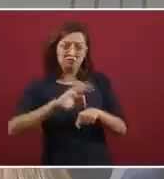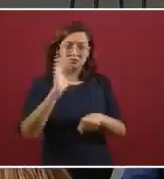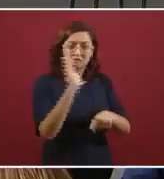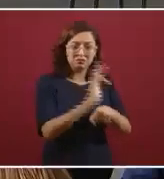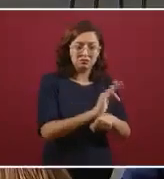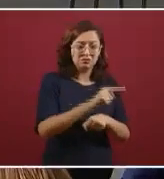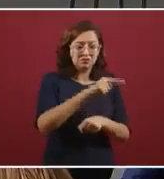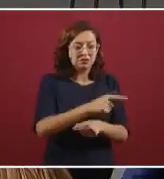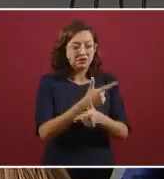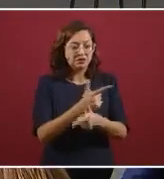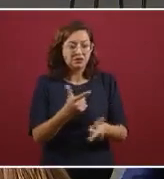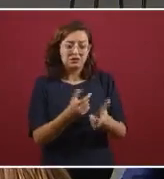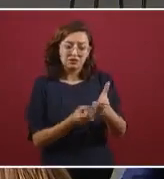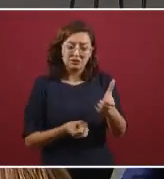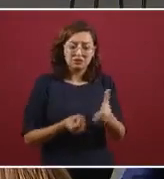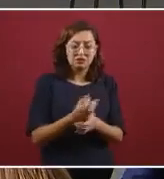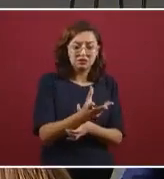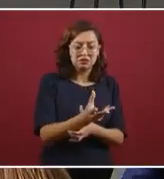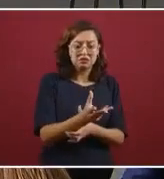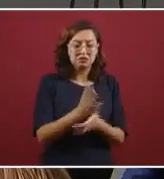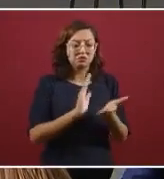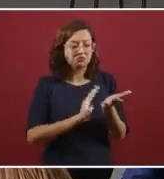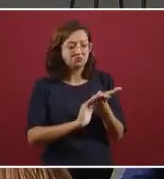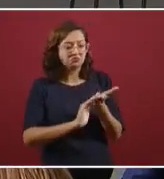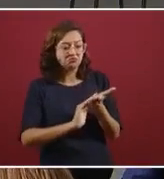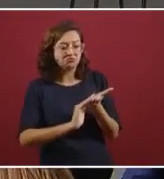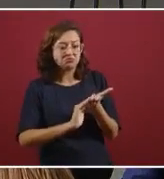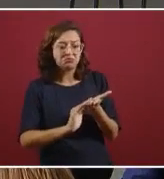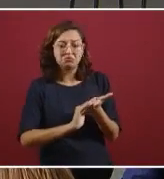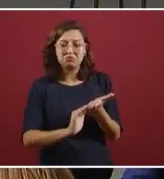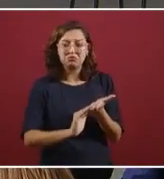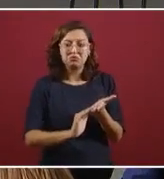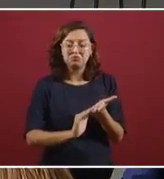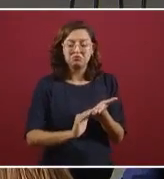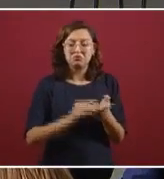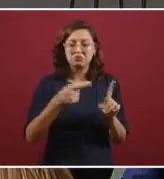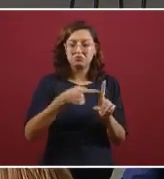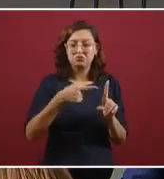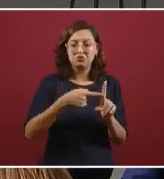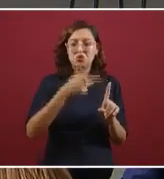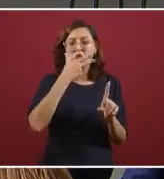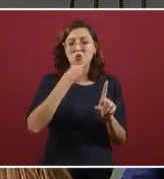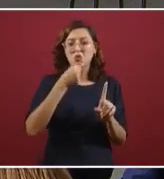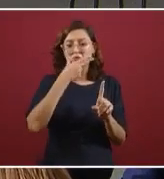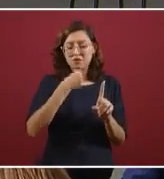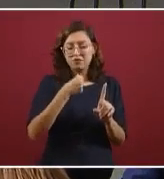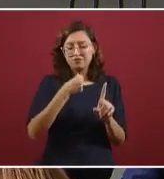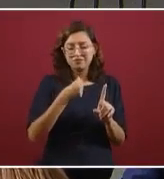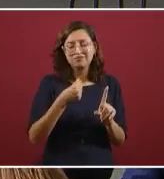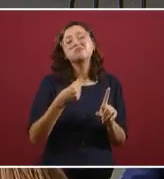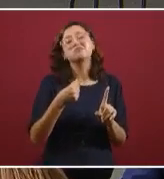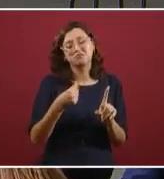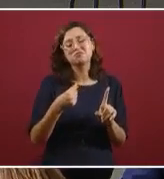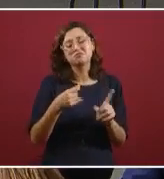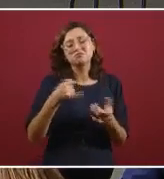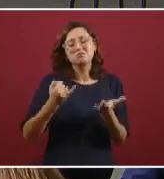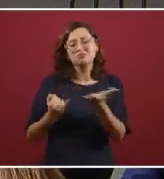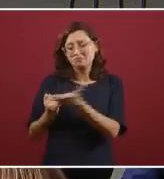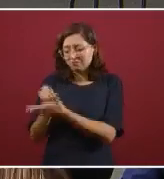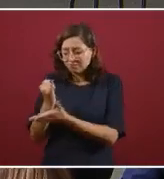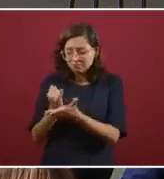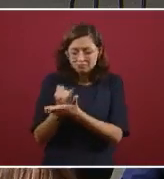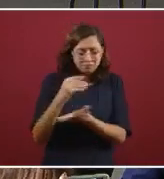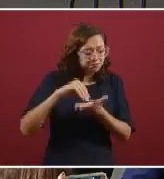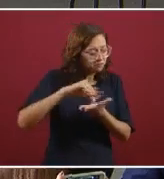libertad ya absolutoria de Gilardo López Astudillo, existen los elementos para que la